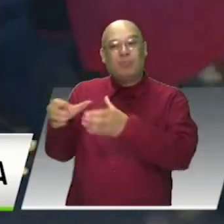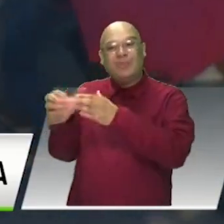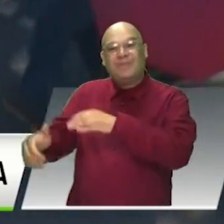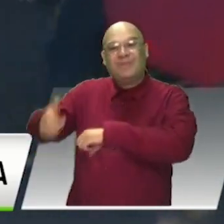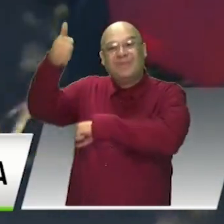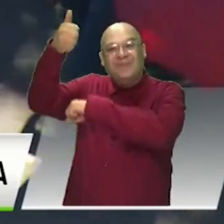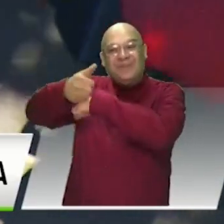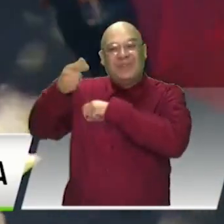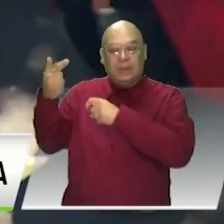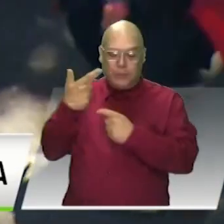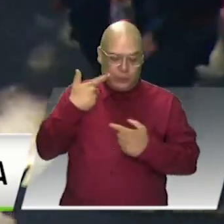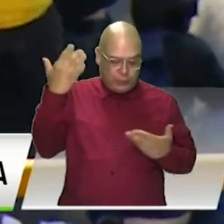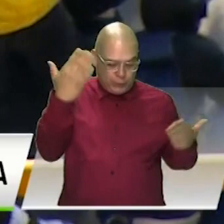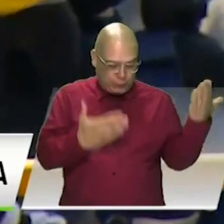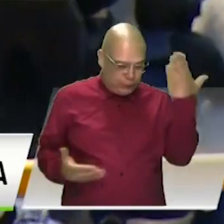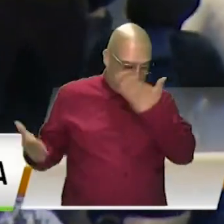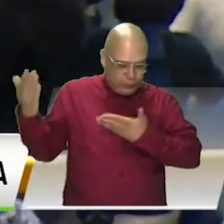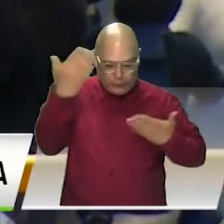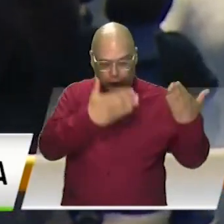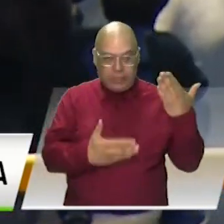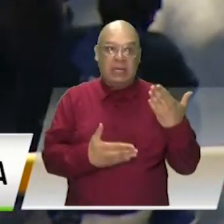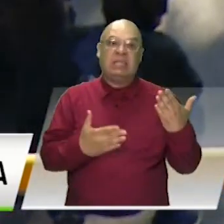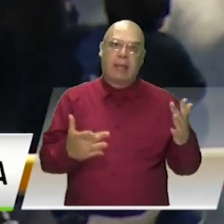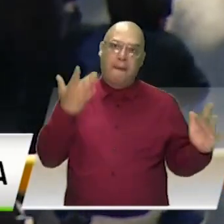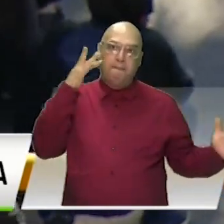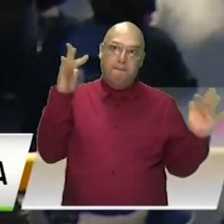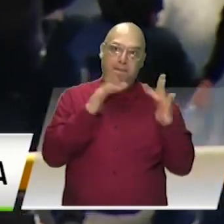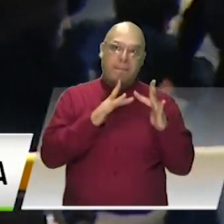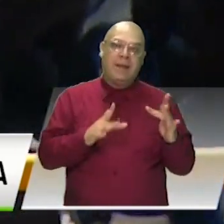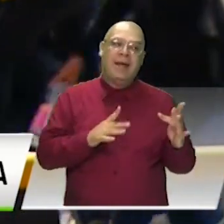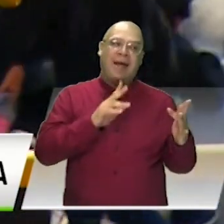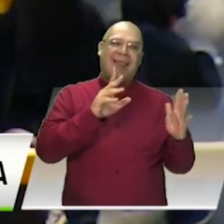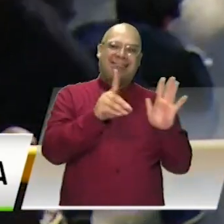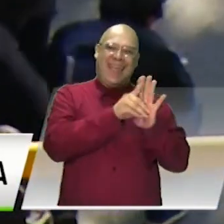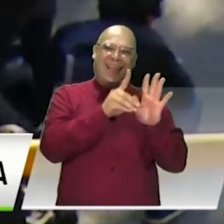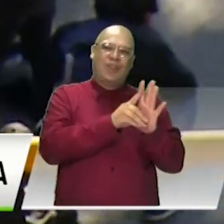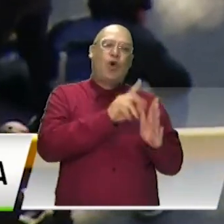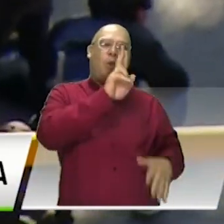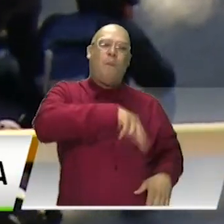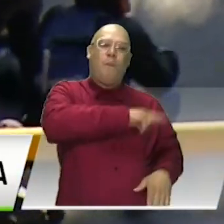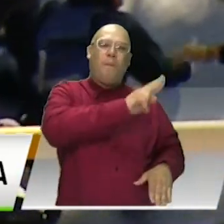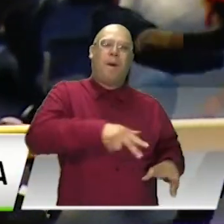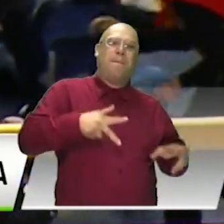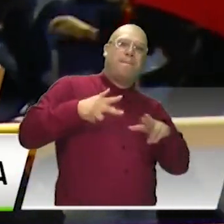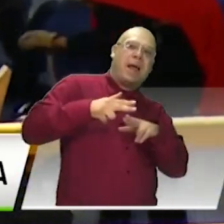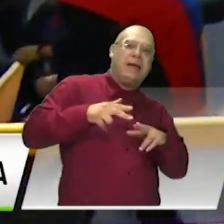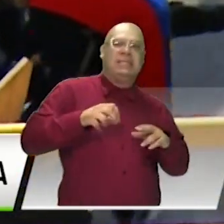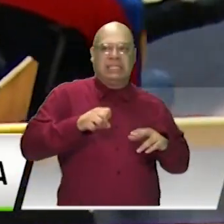analice su contenido para determinar si es viable o no anular el decreto del Gobierno Nacional.